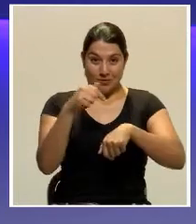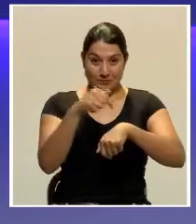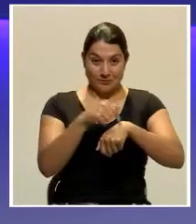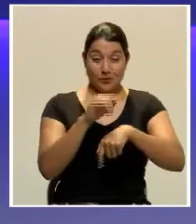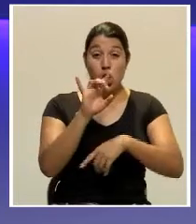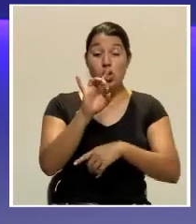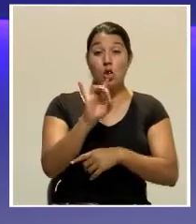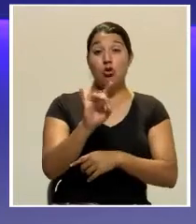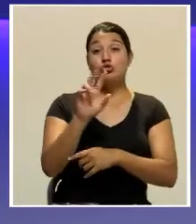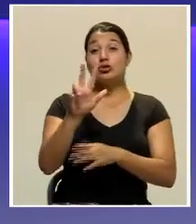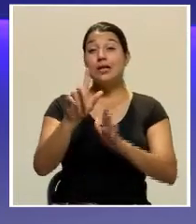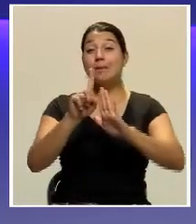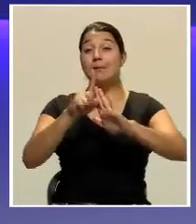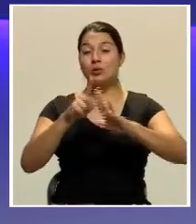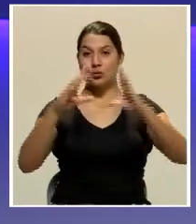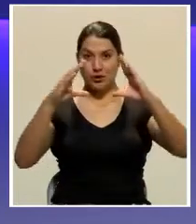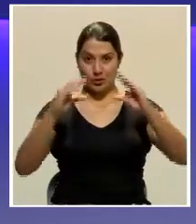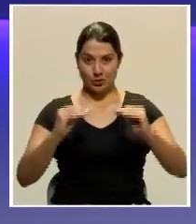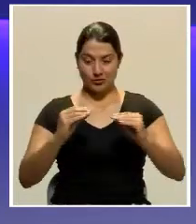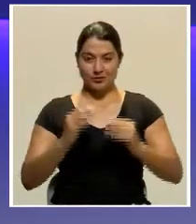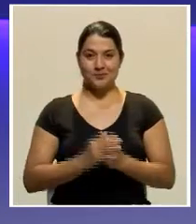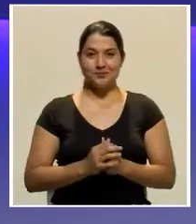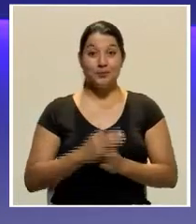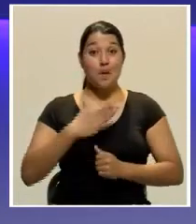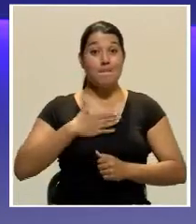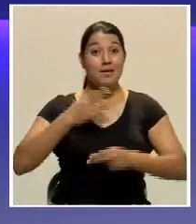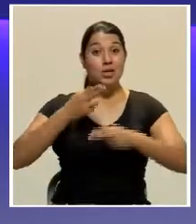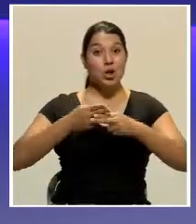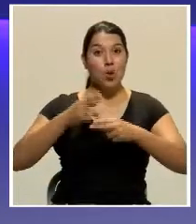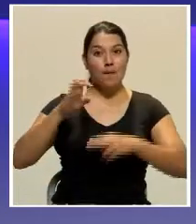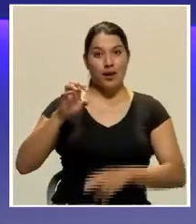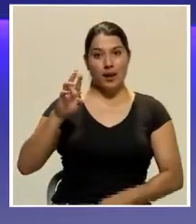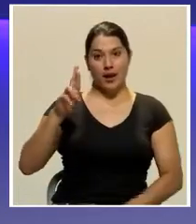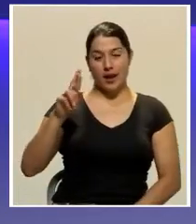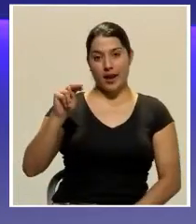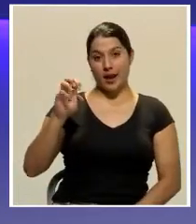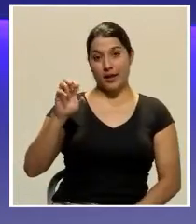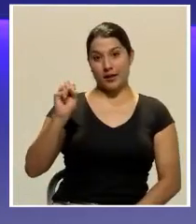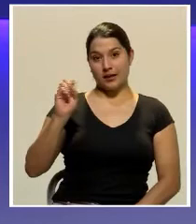de la noche con 3 minutos. Soy Ernesto Rivera.